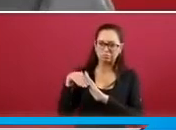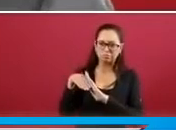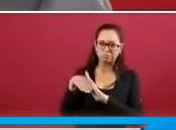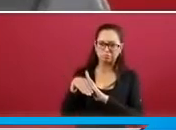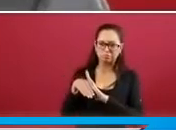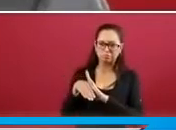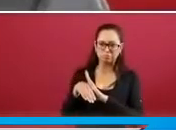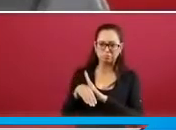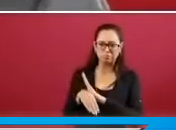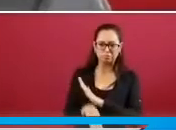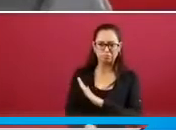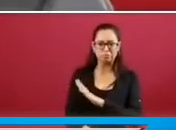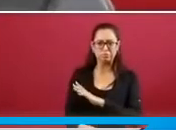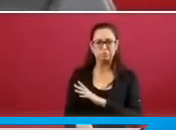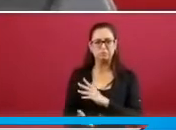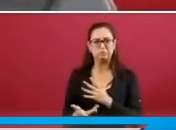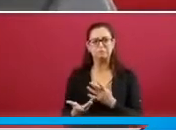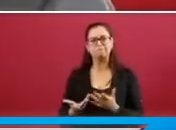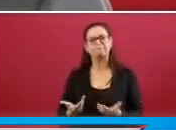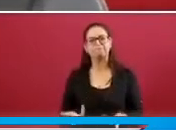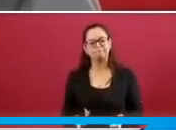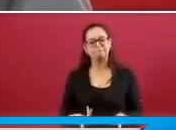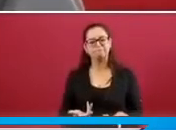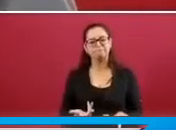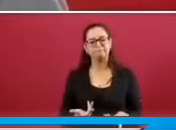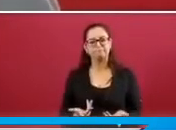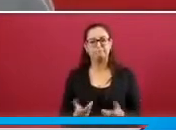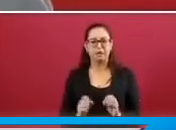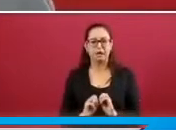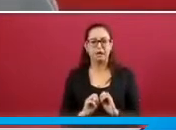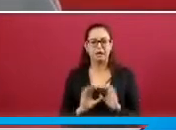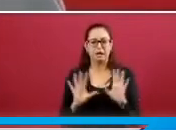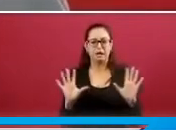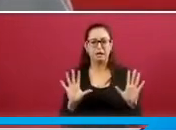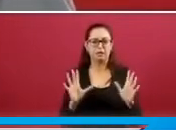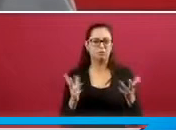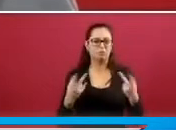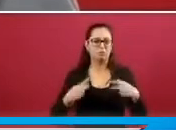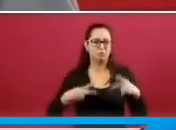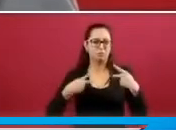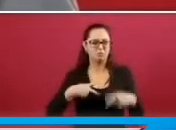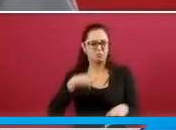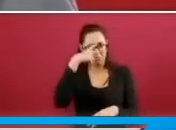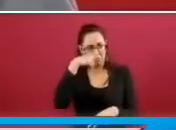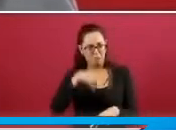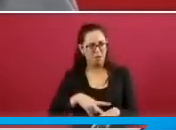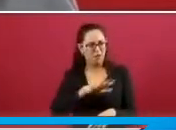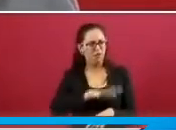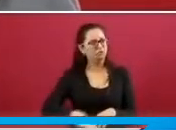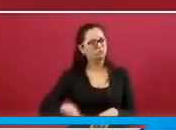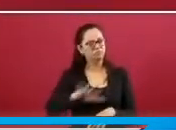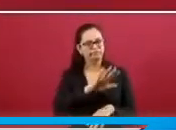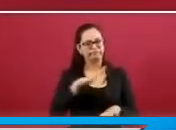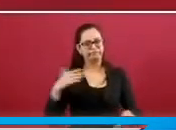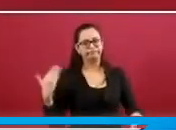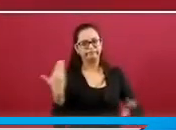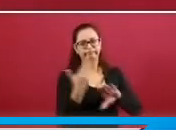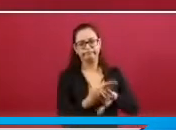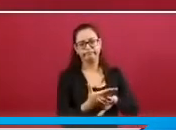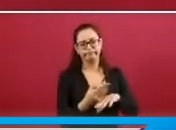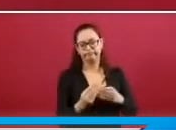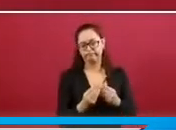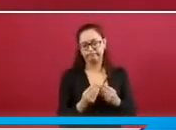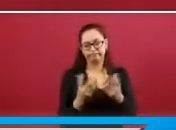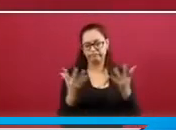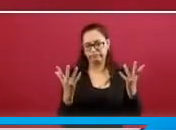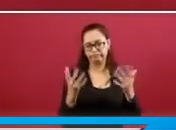empresa exitosa. Se producía toda la energía eléctrica que requería el país. Ahora solo produce el 50% de lo que se consume. Las